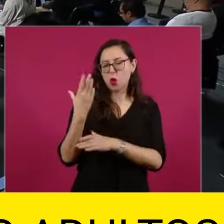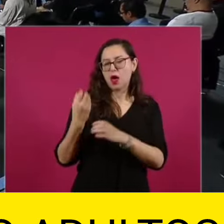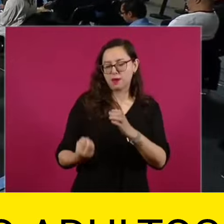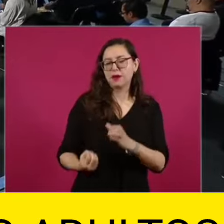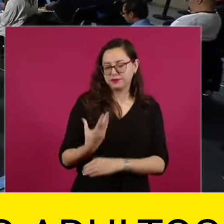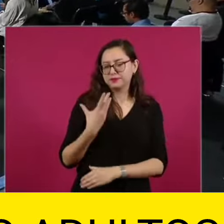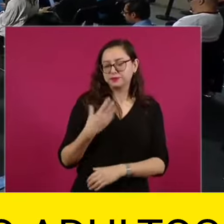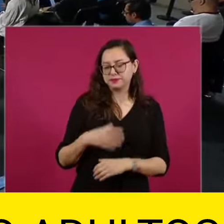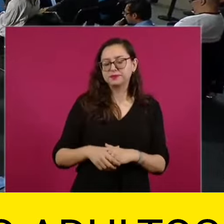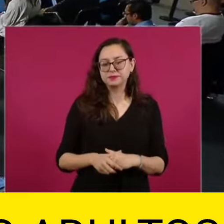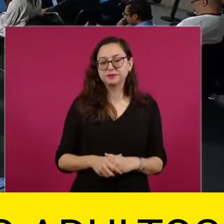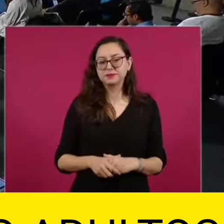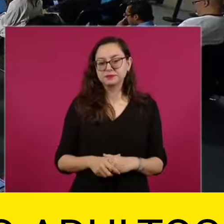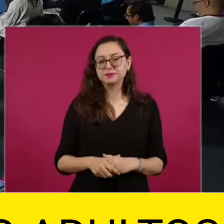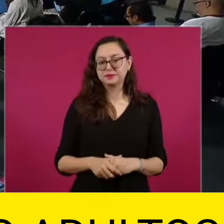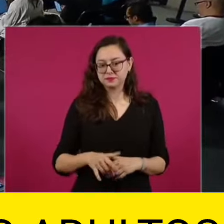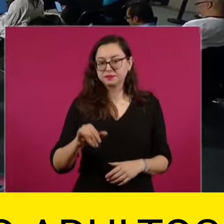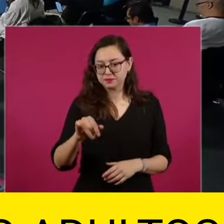Sí,